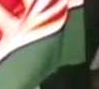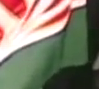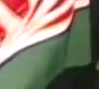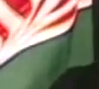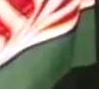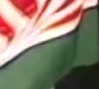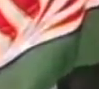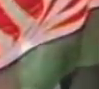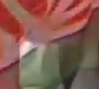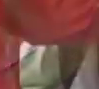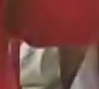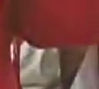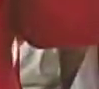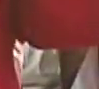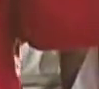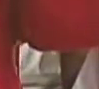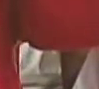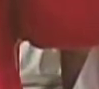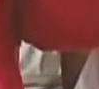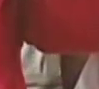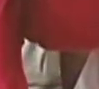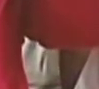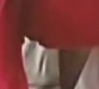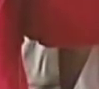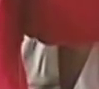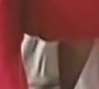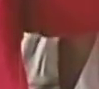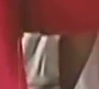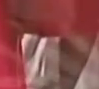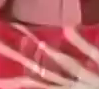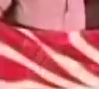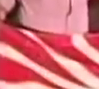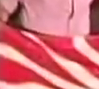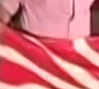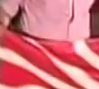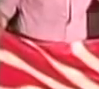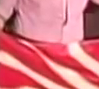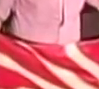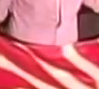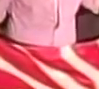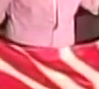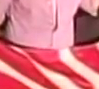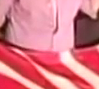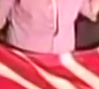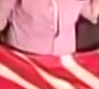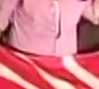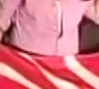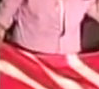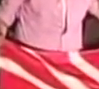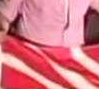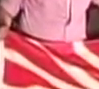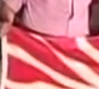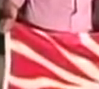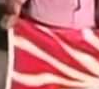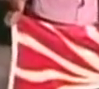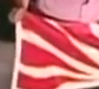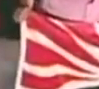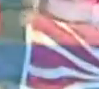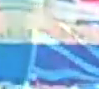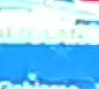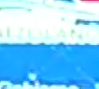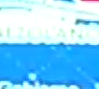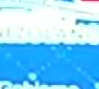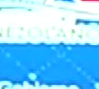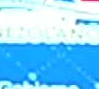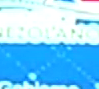gigante y a la gran misión vivienda Venezuela lo juran compatriota desde